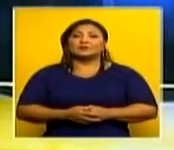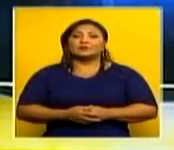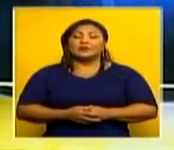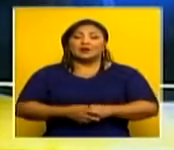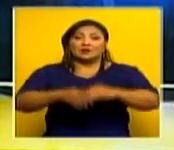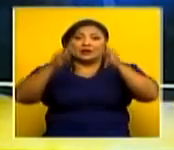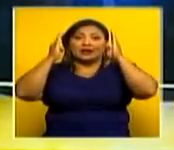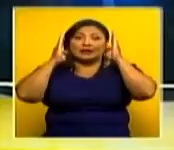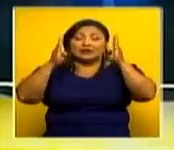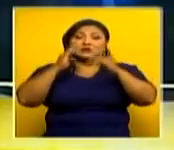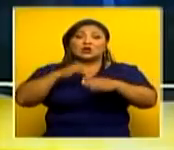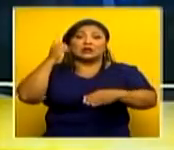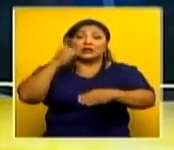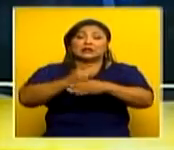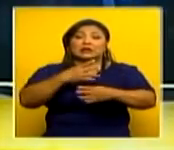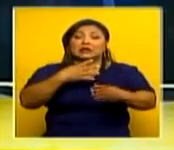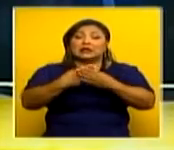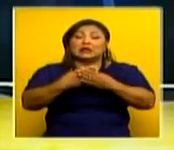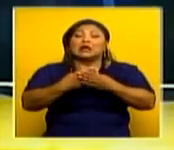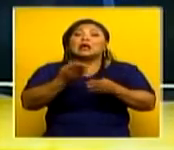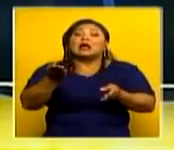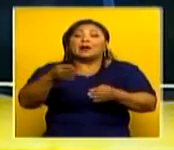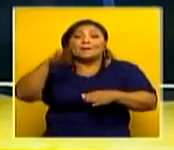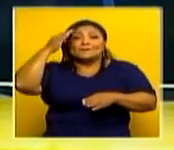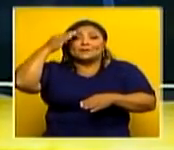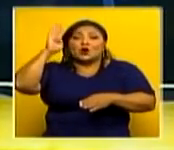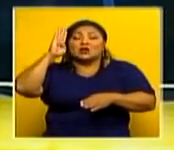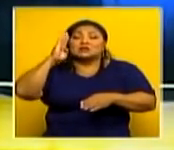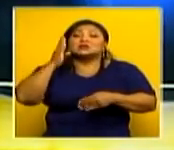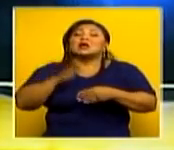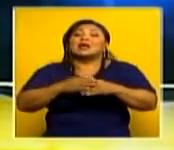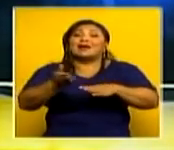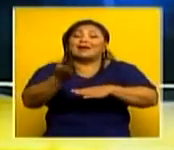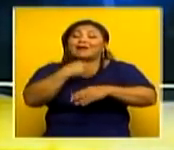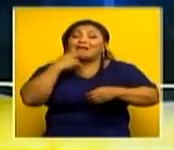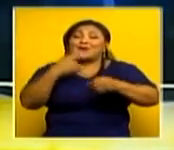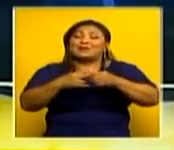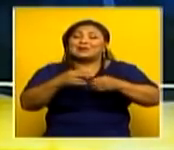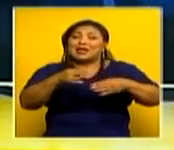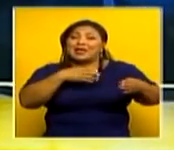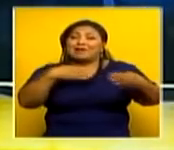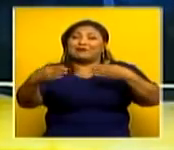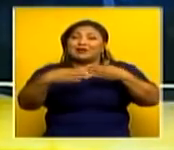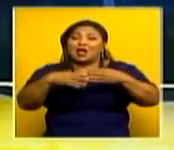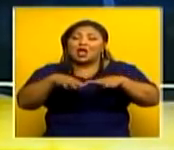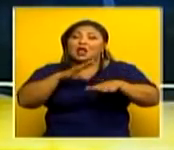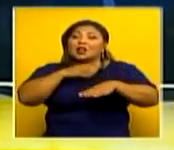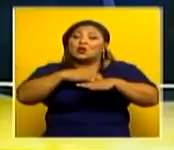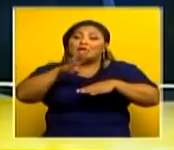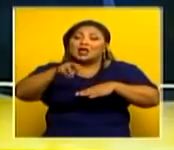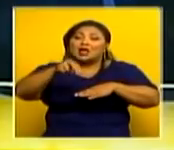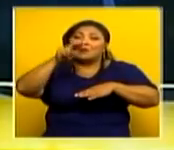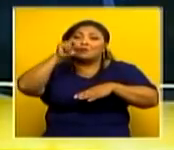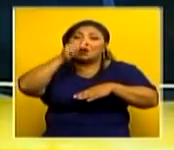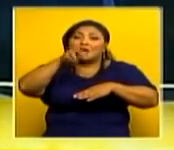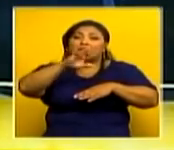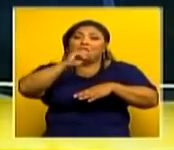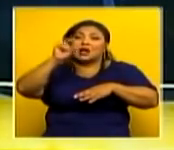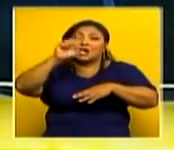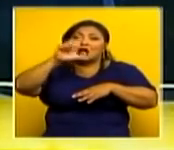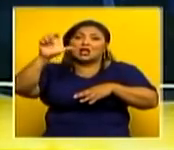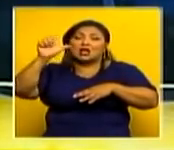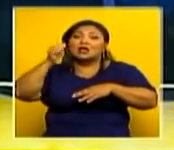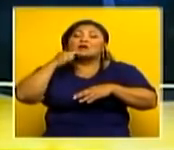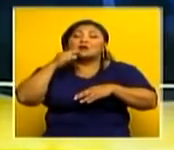Mucha atención, dictan prisión preventiva para policía vinculado en el caso del enfrentamiento en Mascarilla. La defensa del agente pide que